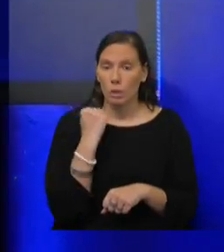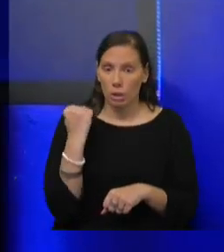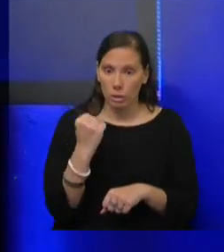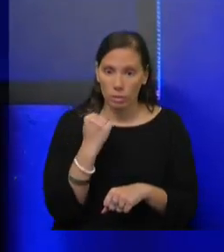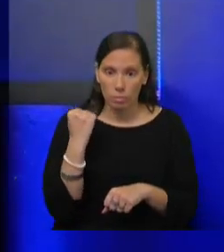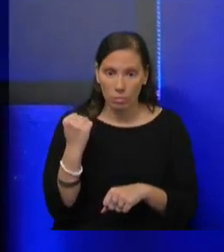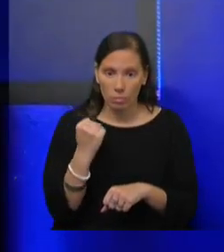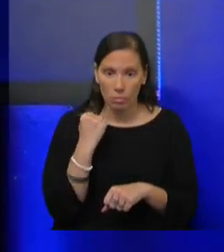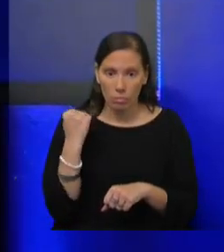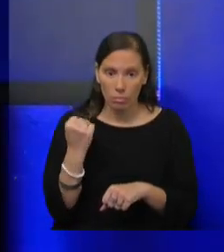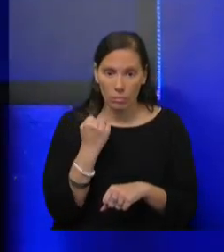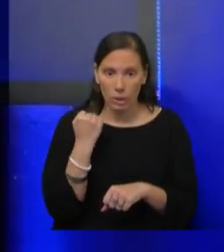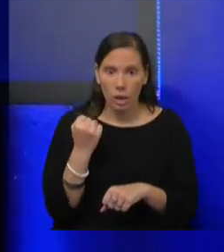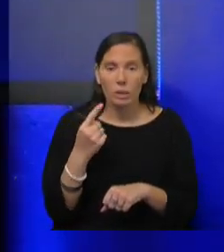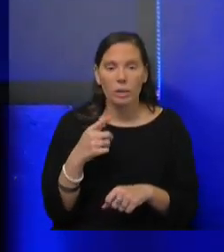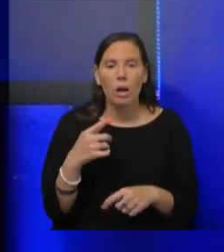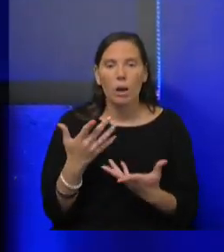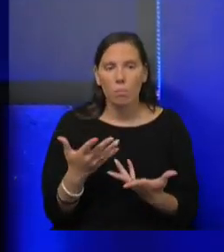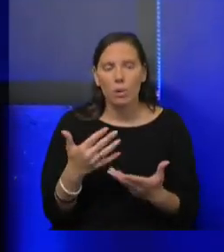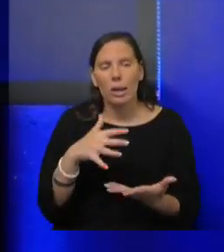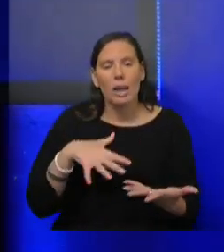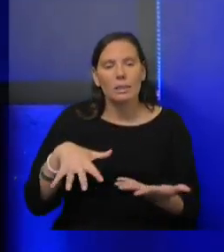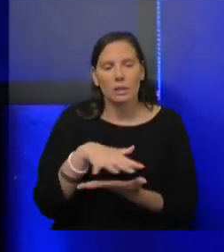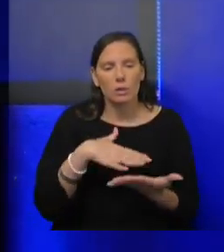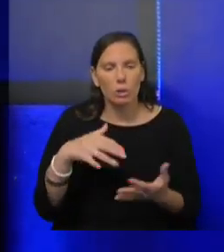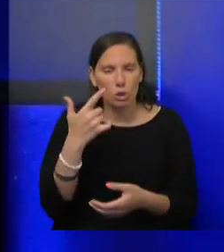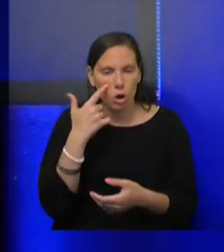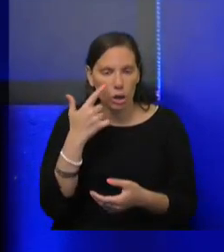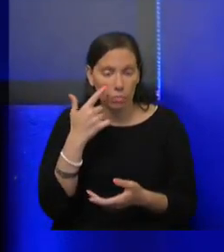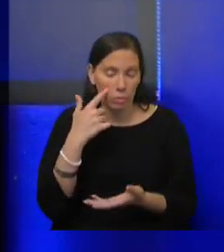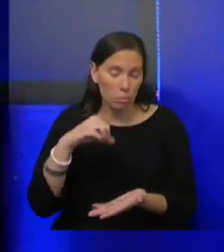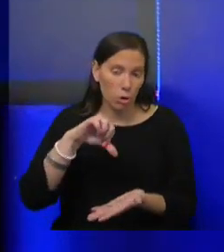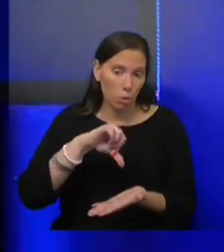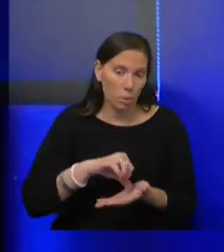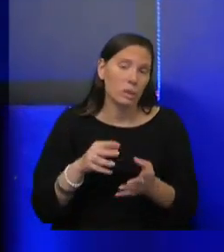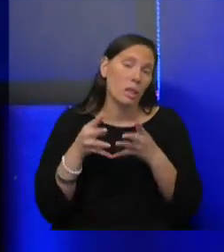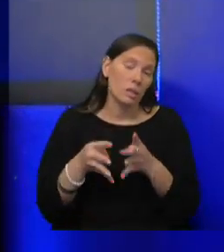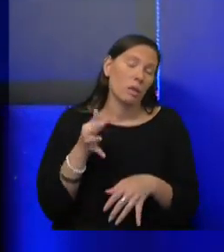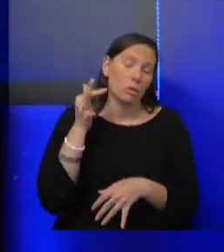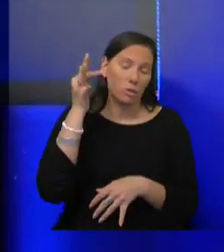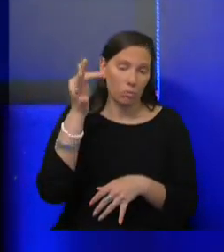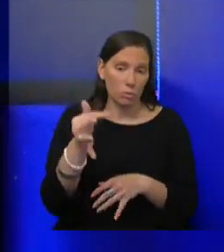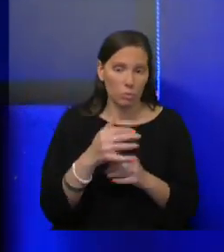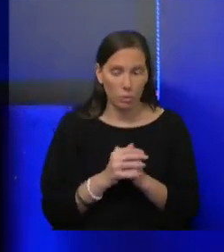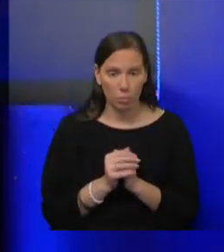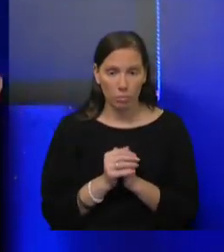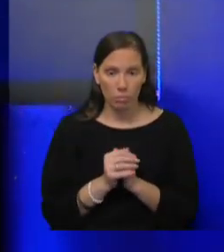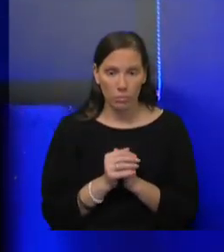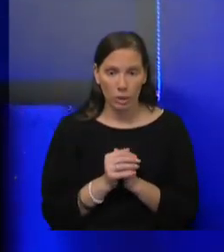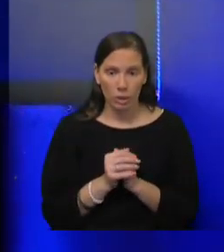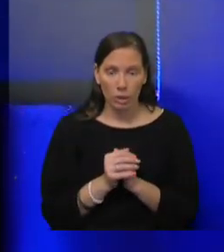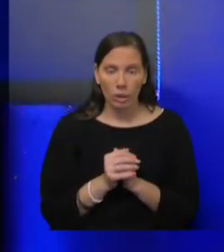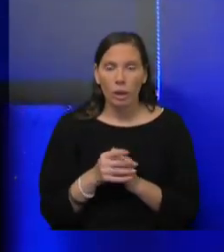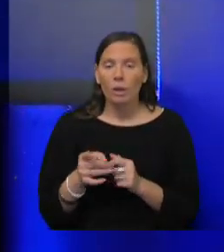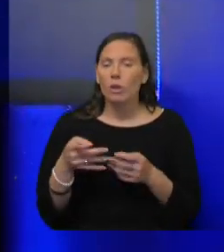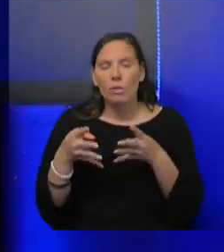centrales dada la realidad que vivimos hoy como país y los desafíos que tenemos para adelante a ver vinculando